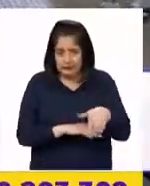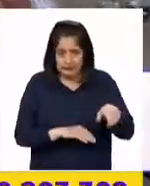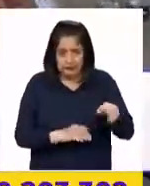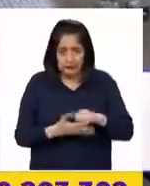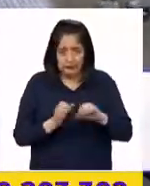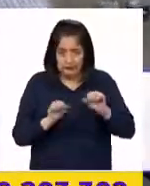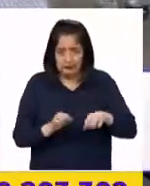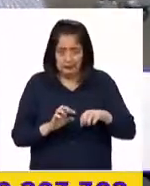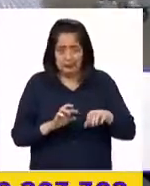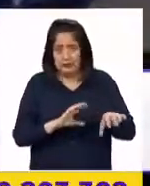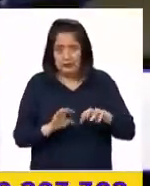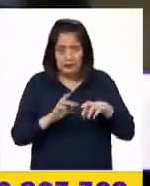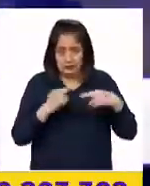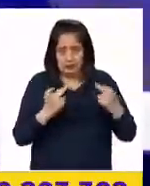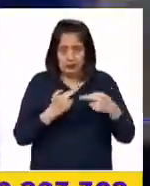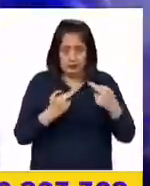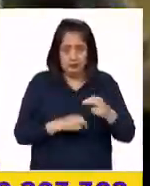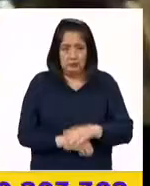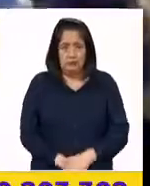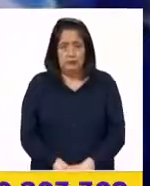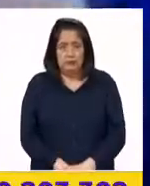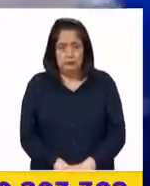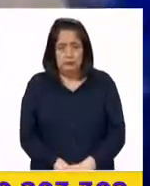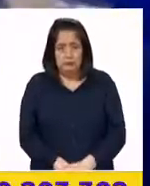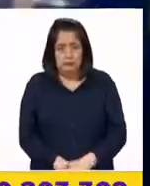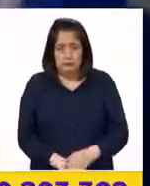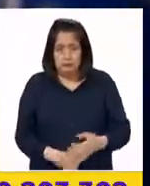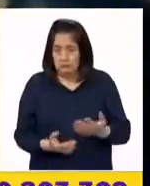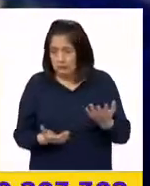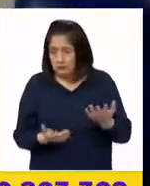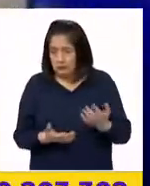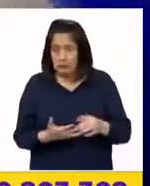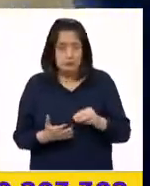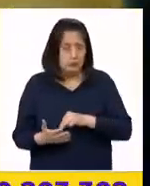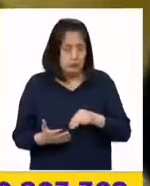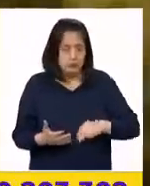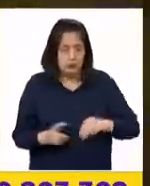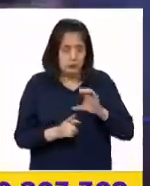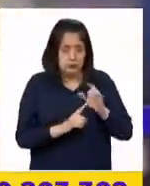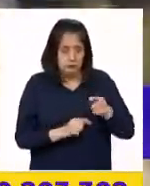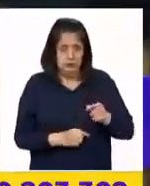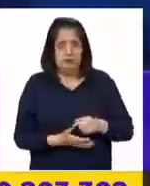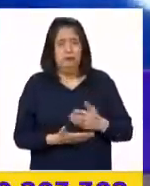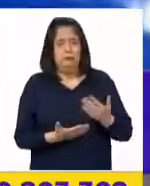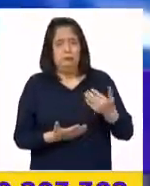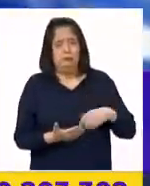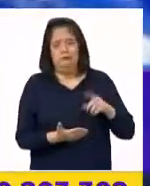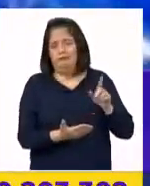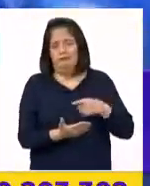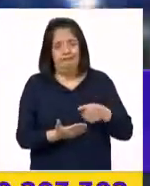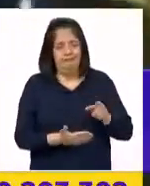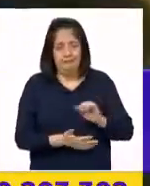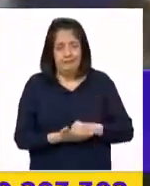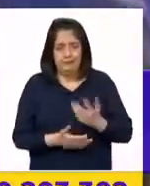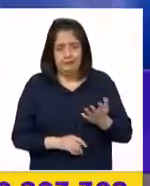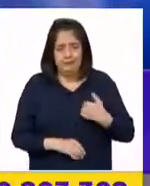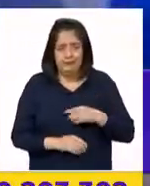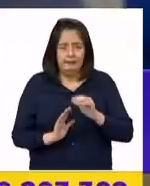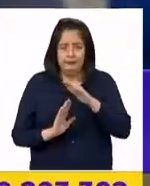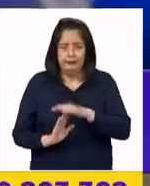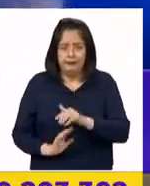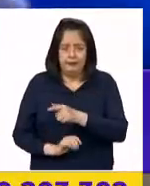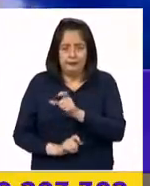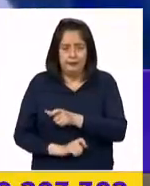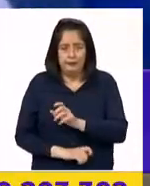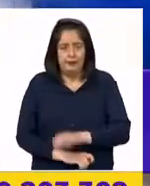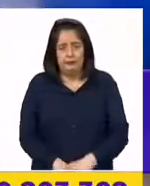realizando reuniones sociales. En la víspera, el Ministerio de Cultura condenó este acto, el cual calificó de clasista y